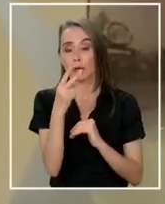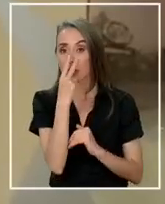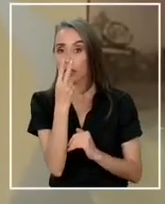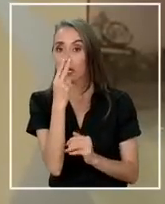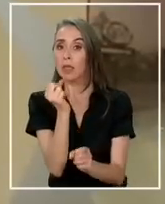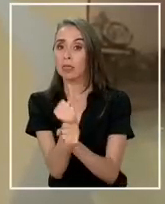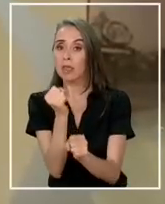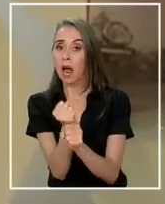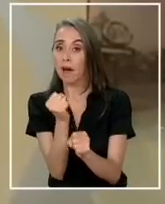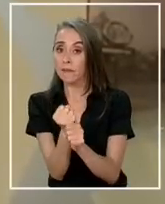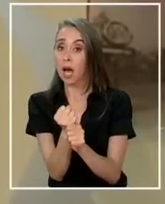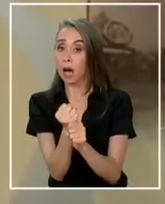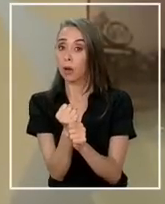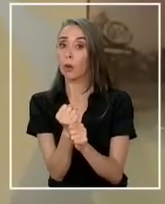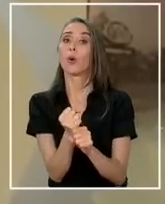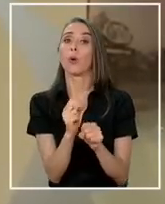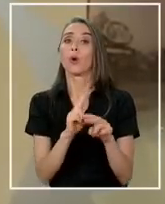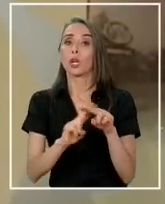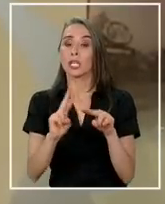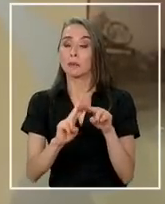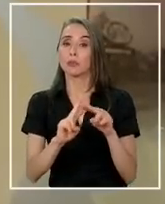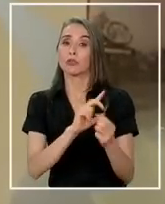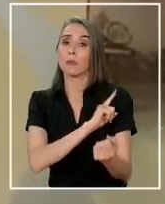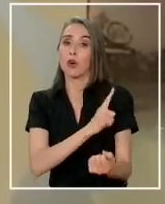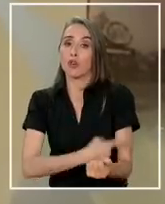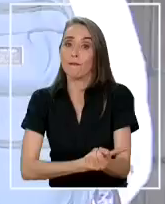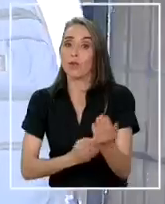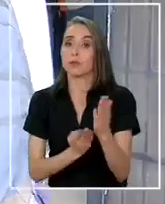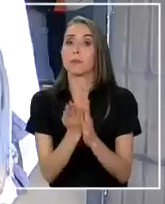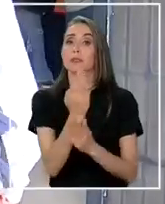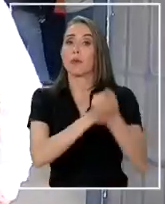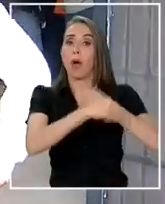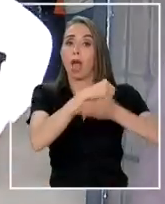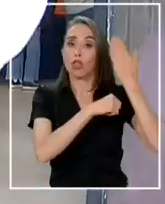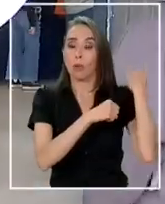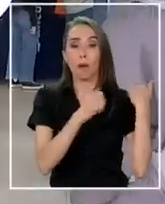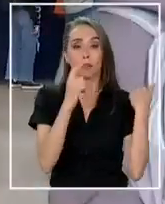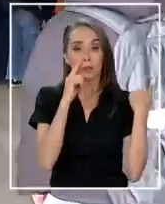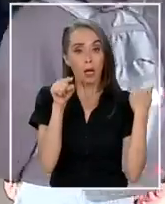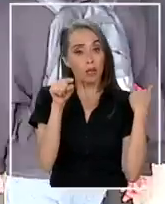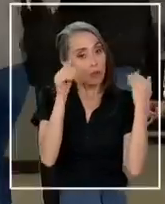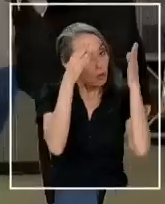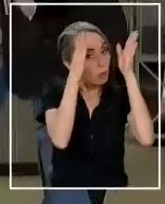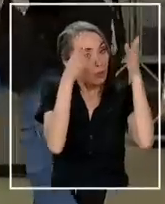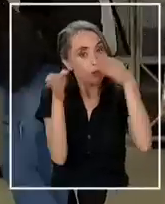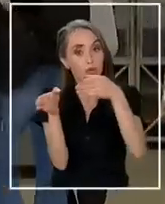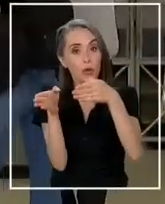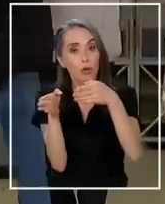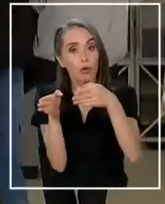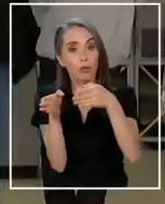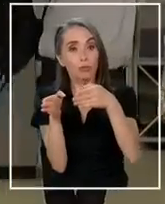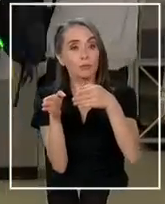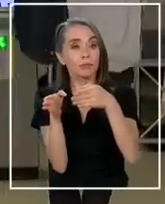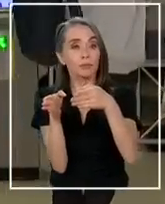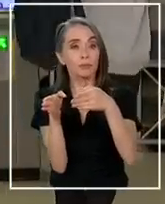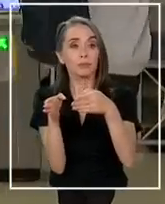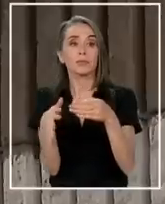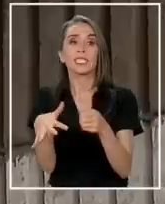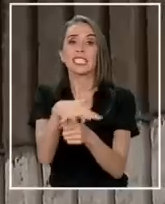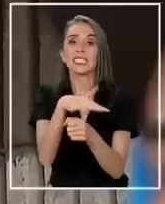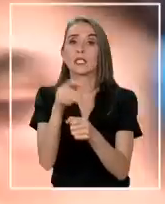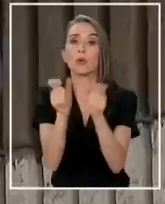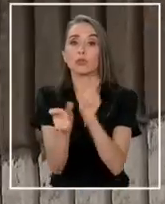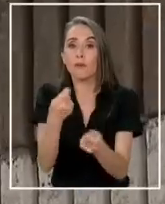que hemos venido realizando con mucha fuerza desde el año pasado que tiene puesto el foco en situaciones